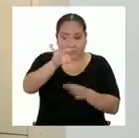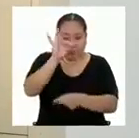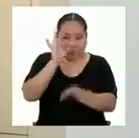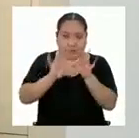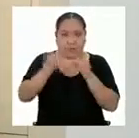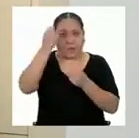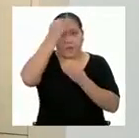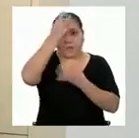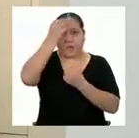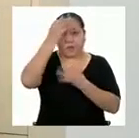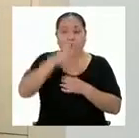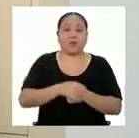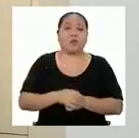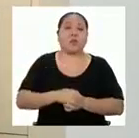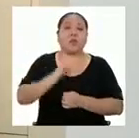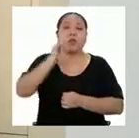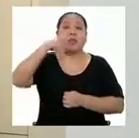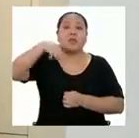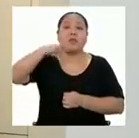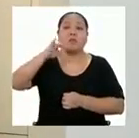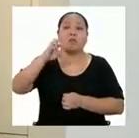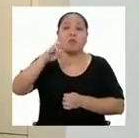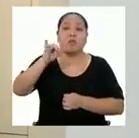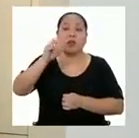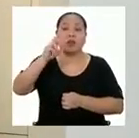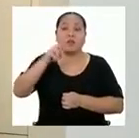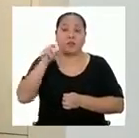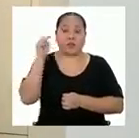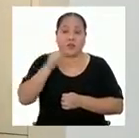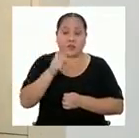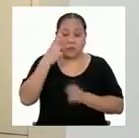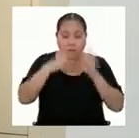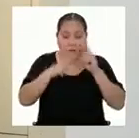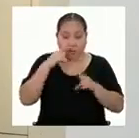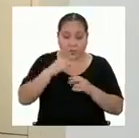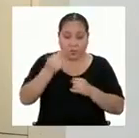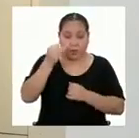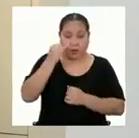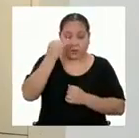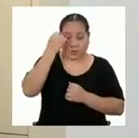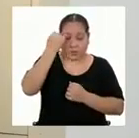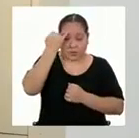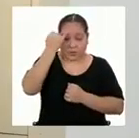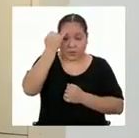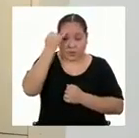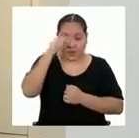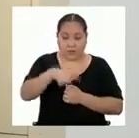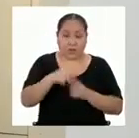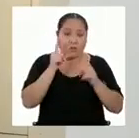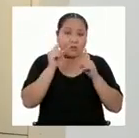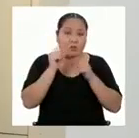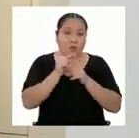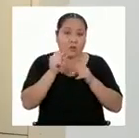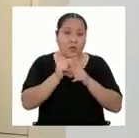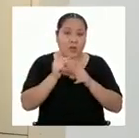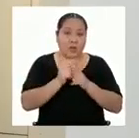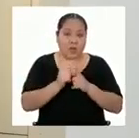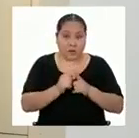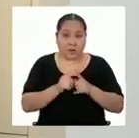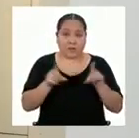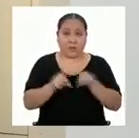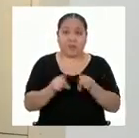identificar información e inferir. Se infiere el tema de los textos, así como también el significado de las palabras,